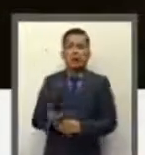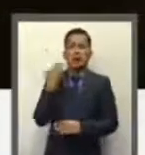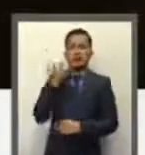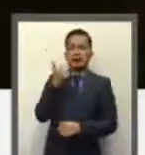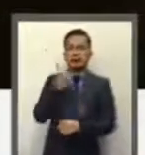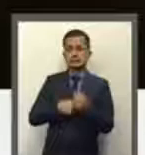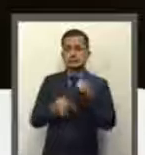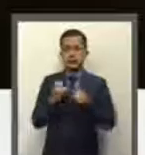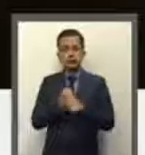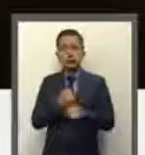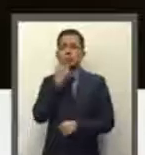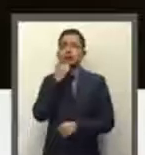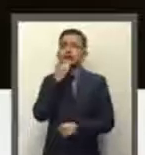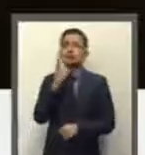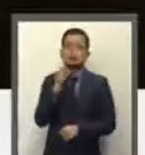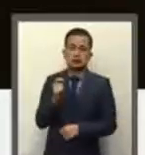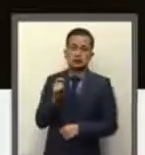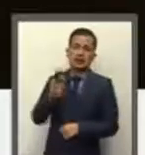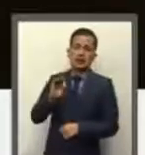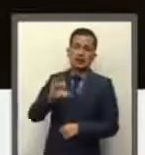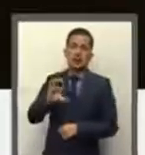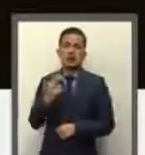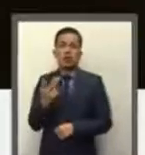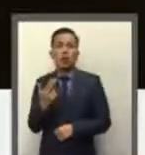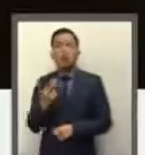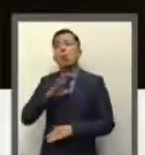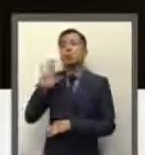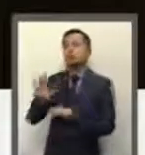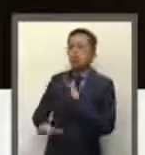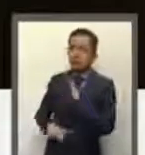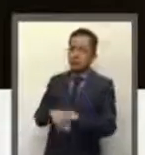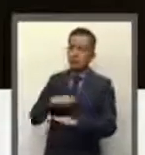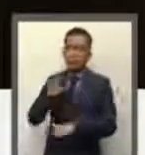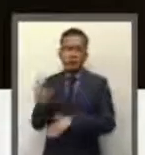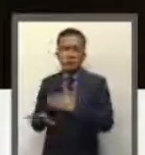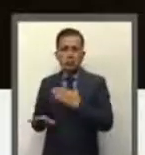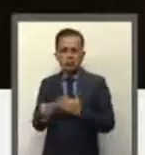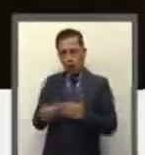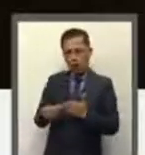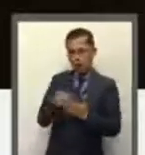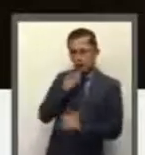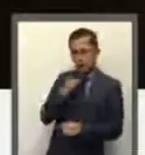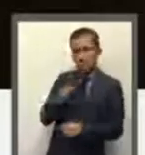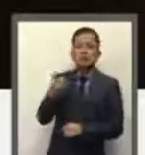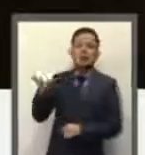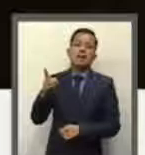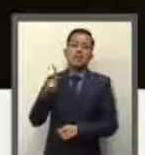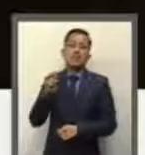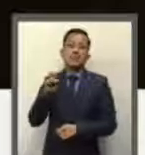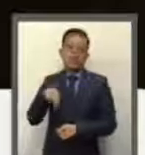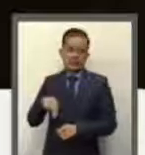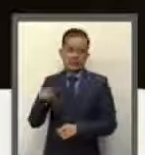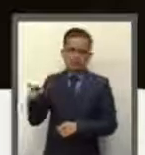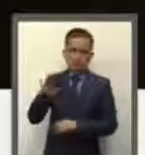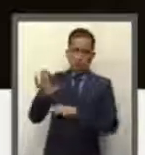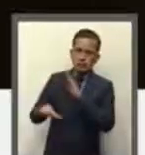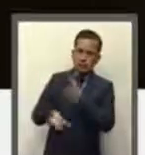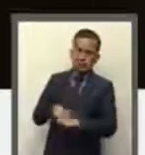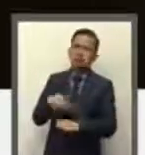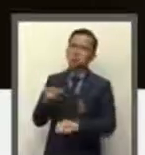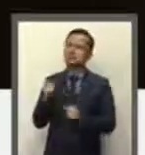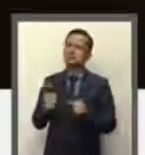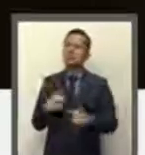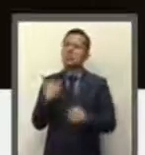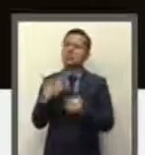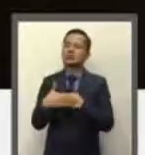habló de los muertos de Calderón y actualmente se habla mucho de los muertos de Peña, pero que en breve se hablará de los muertos